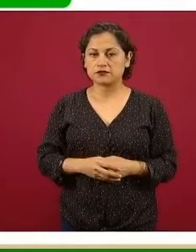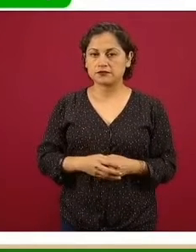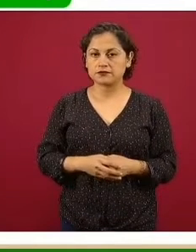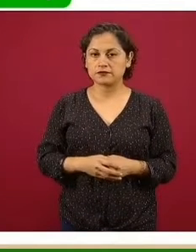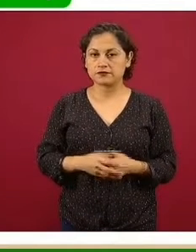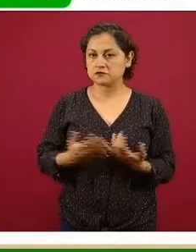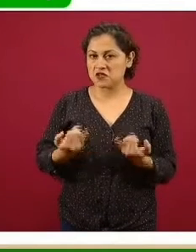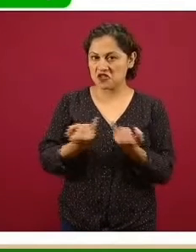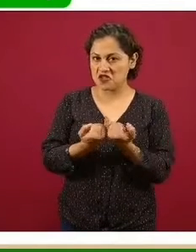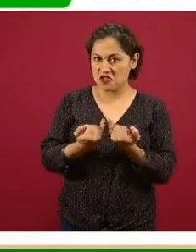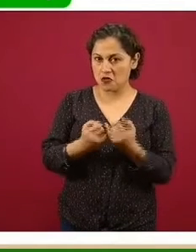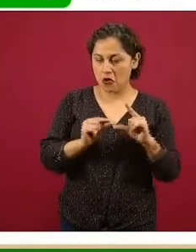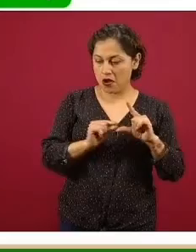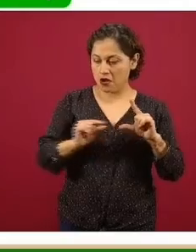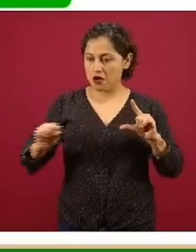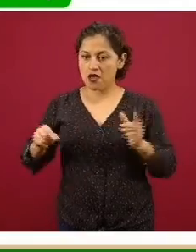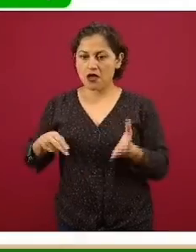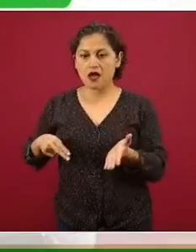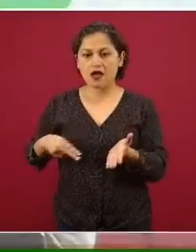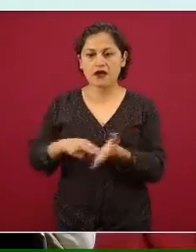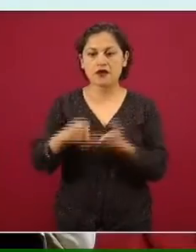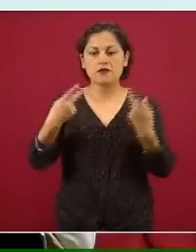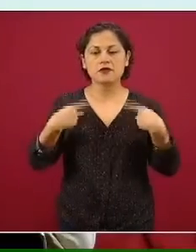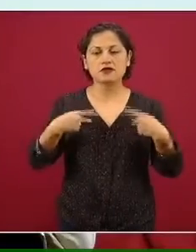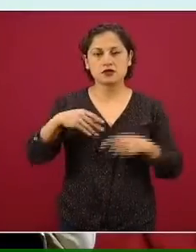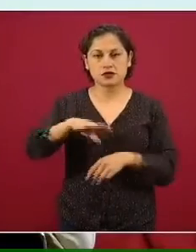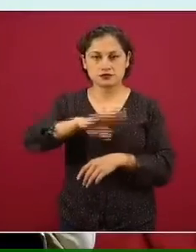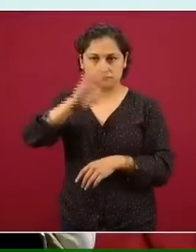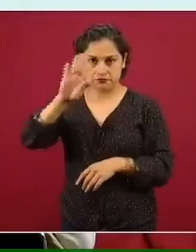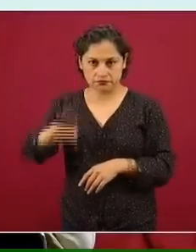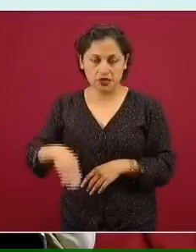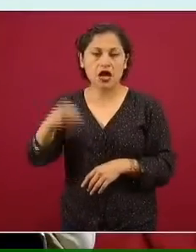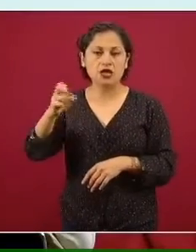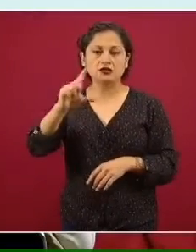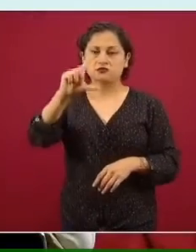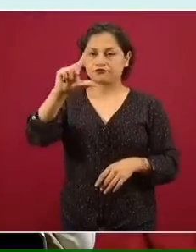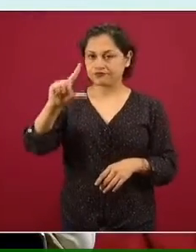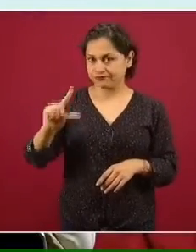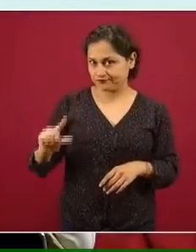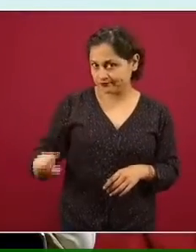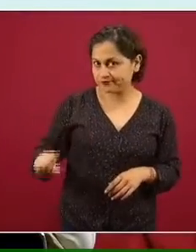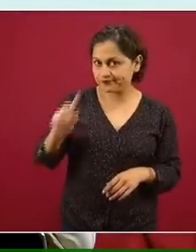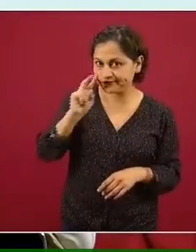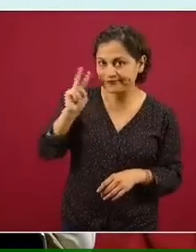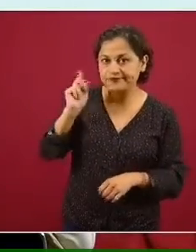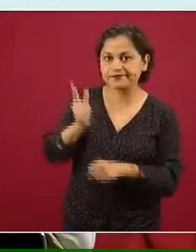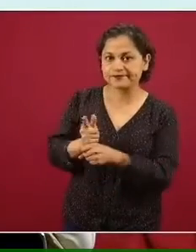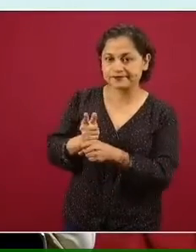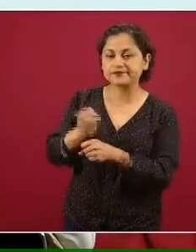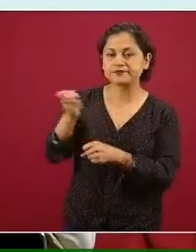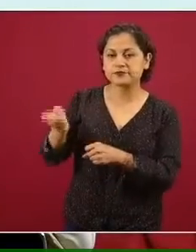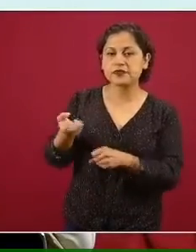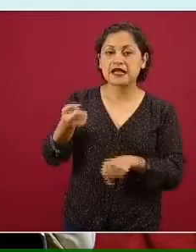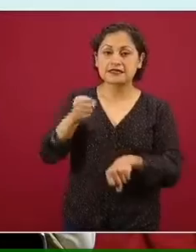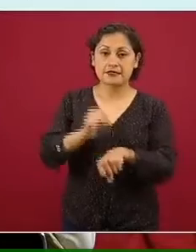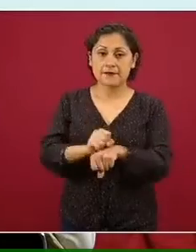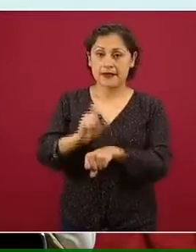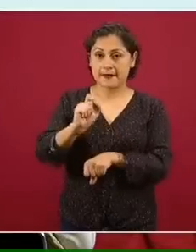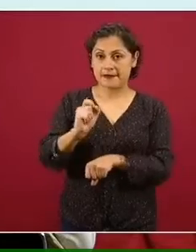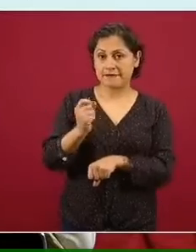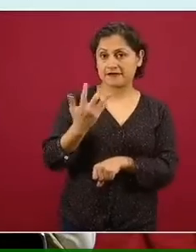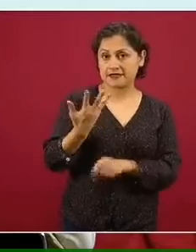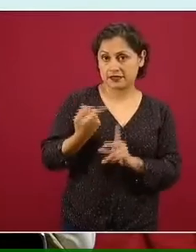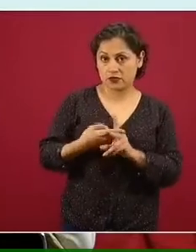efecto en las defunciones estimadas, con un descenso que también se aprecia en este caso desde la semana de 25 y